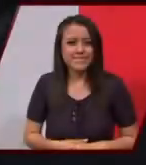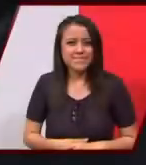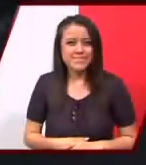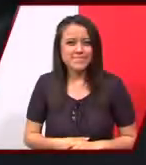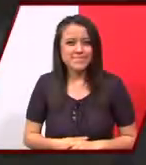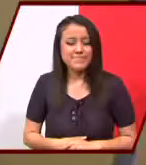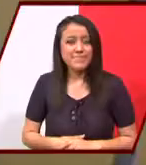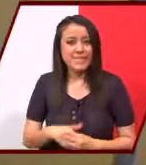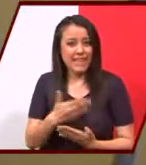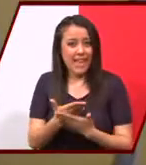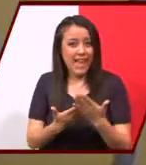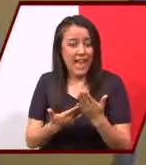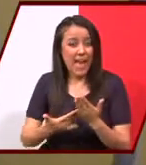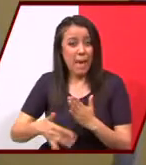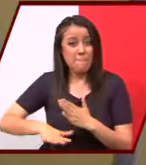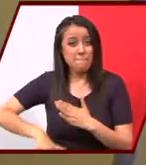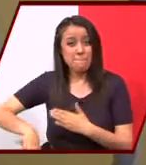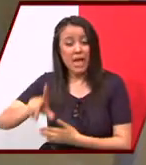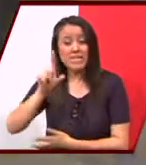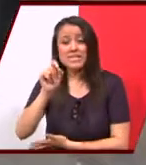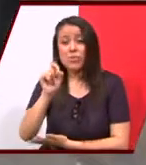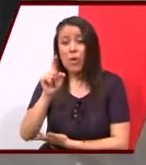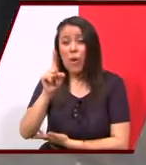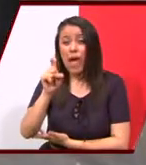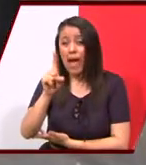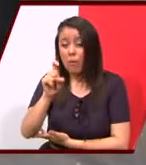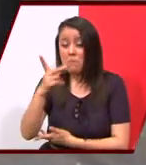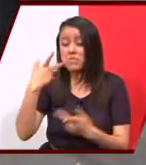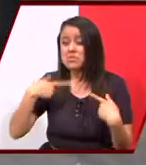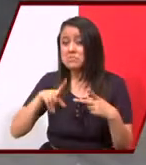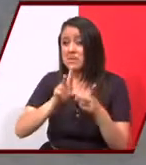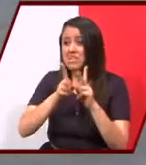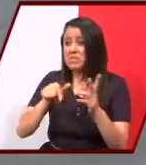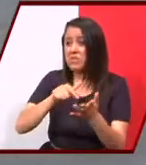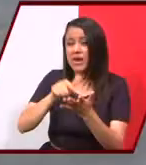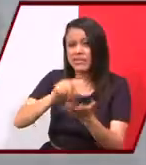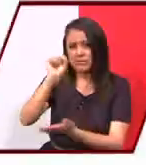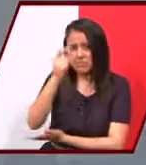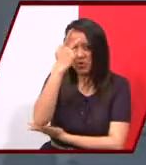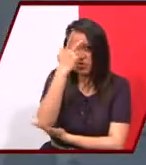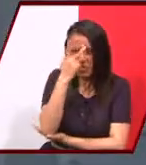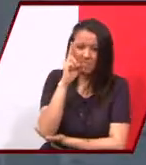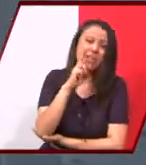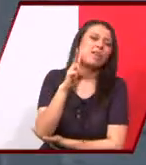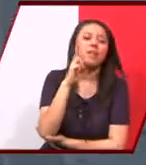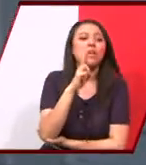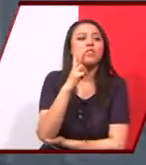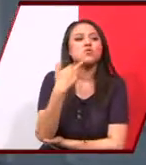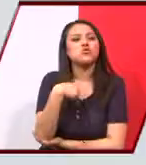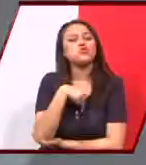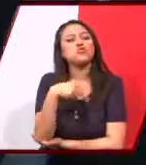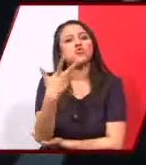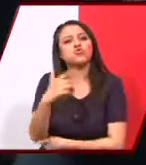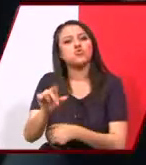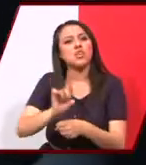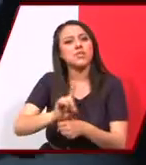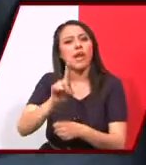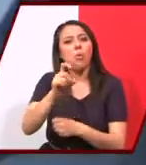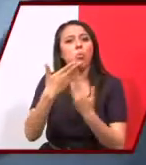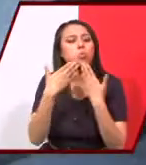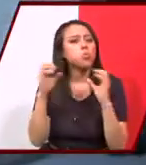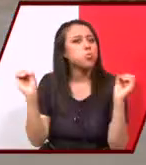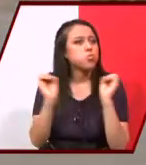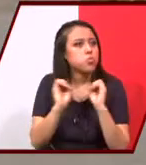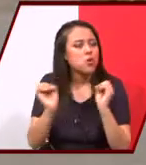sin el servicio básico del agua es como pasan sus días vecinos de la colonia Los Fresnos en San Luis Potosí. Tenemos 8 días sin agua. Más de 2 semanas